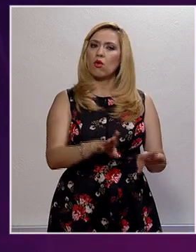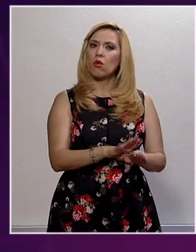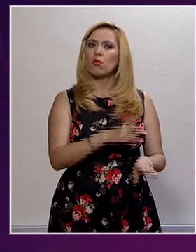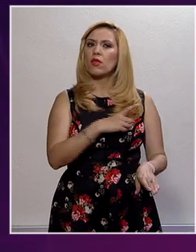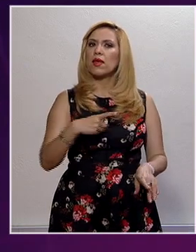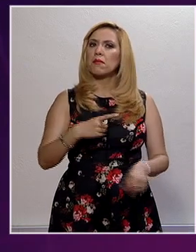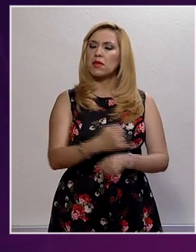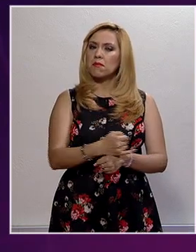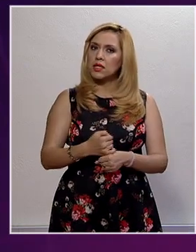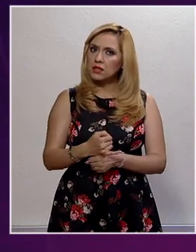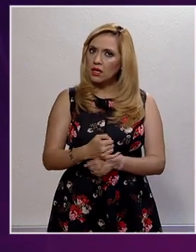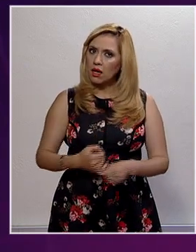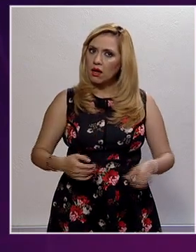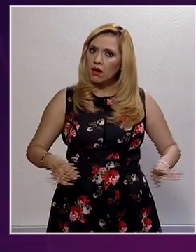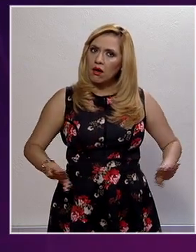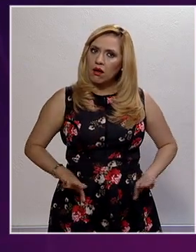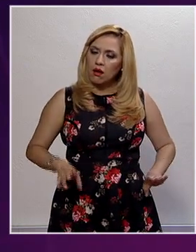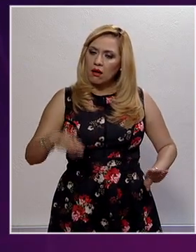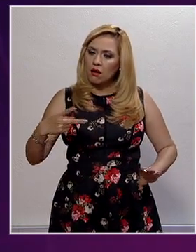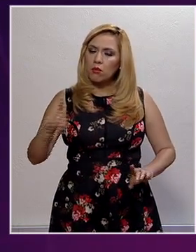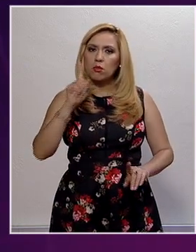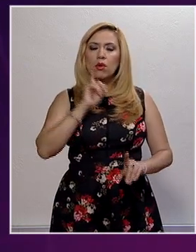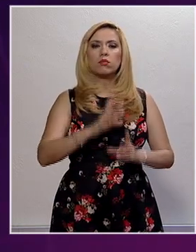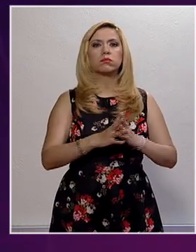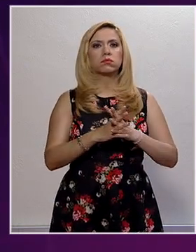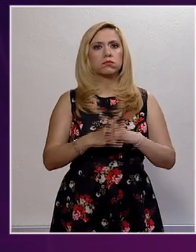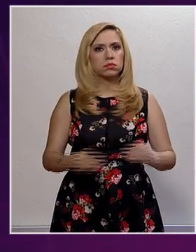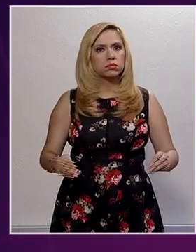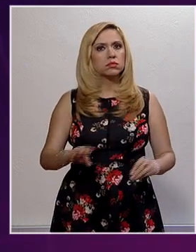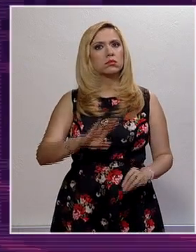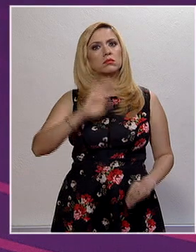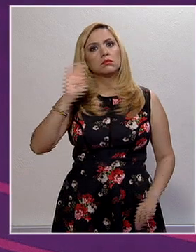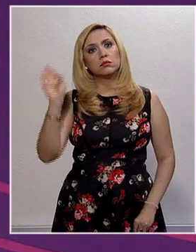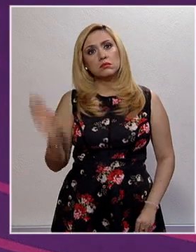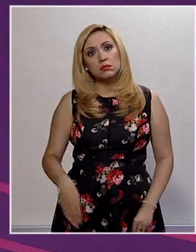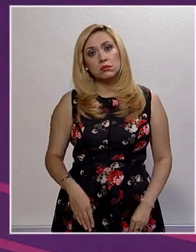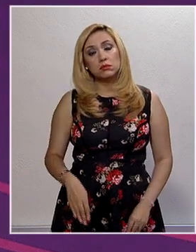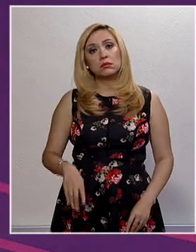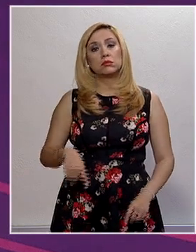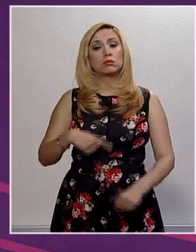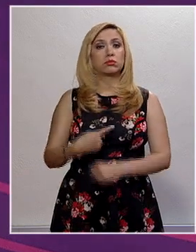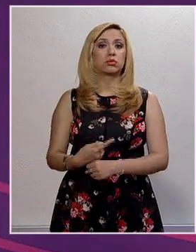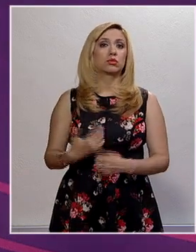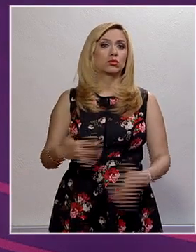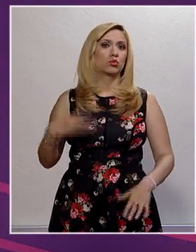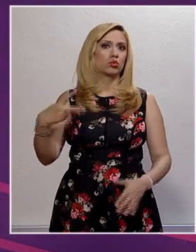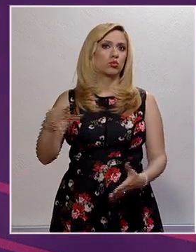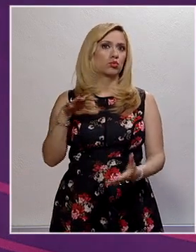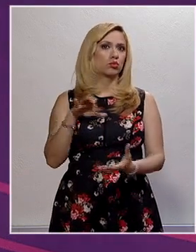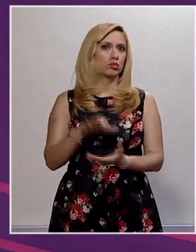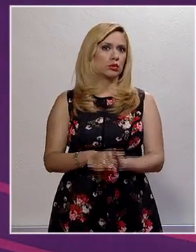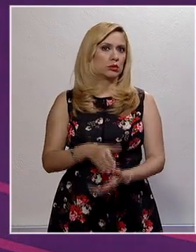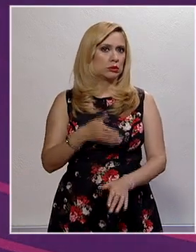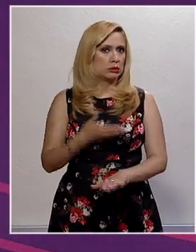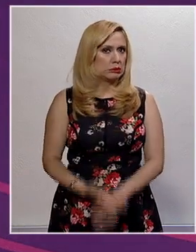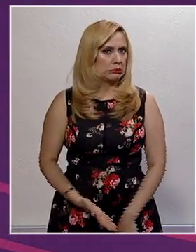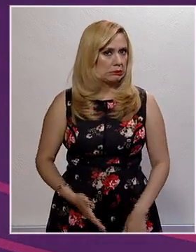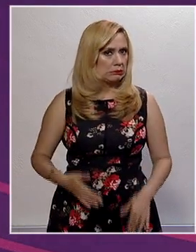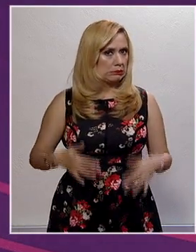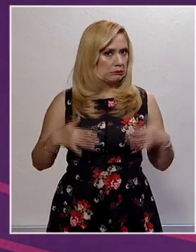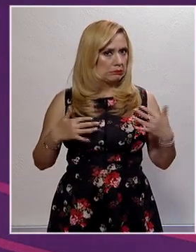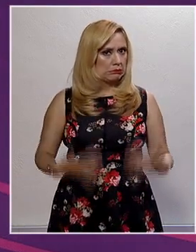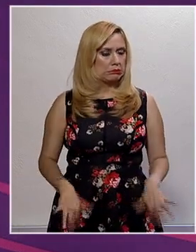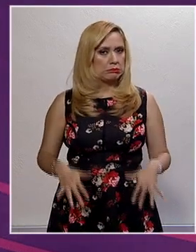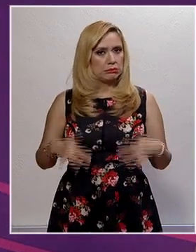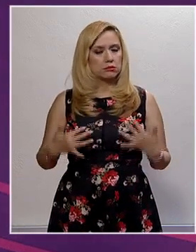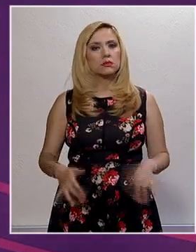también un caso en que hay una muerte violenta de una mujer. Entonces, y citó explícitamente